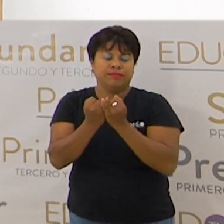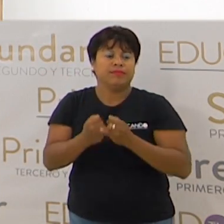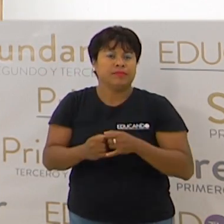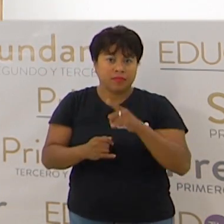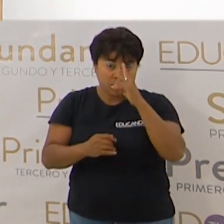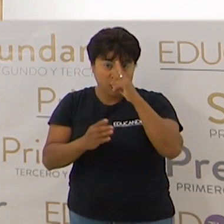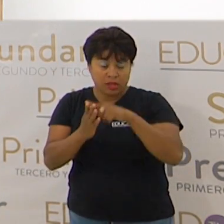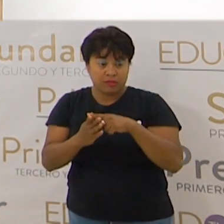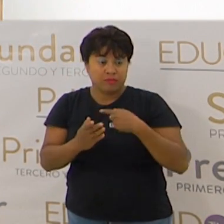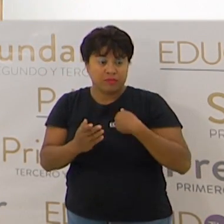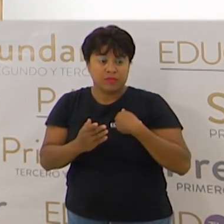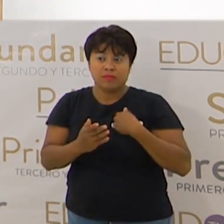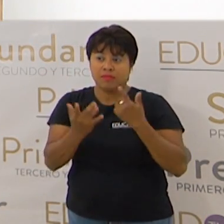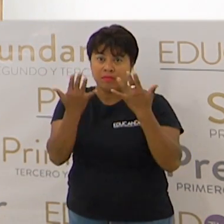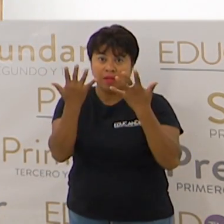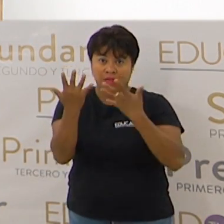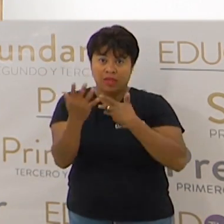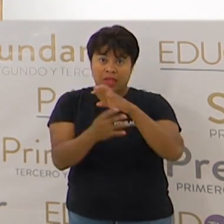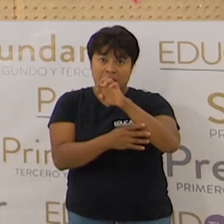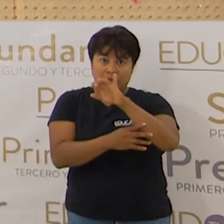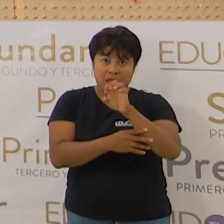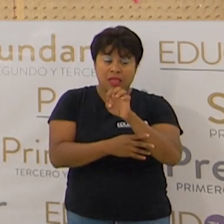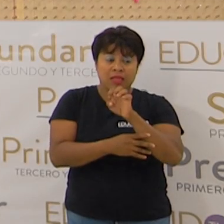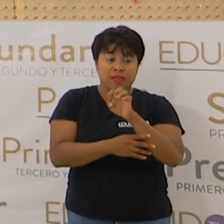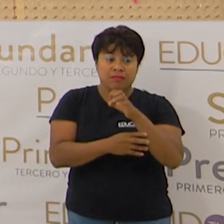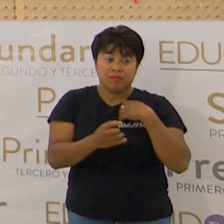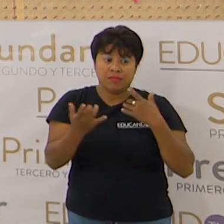iguales. ¿Crees que mi mano tenga un eje de simetría?